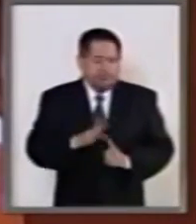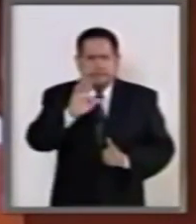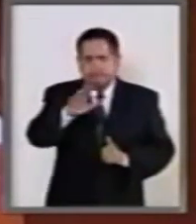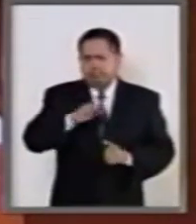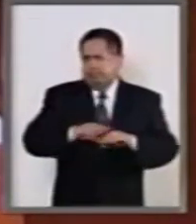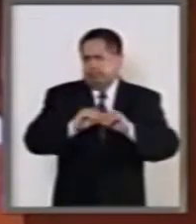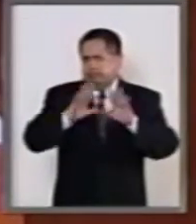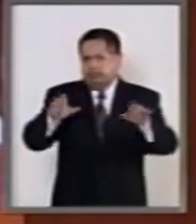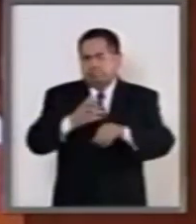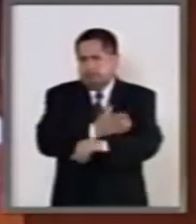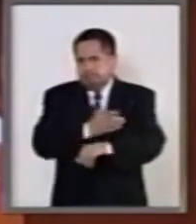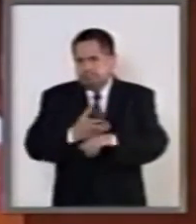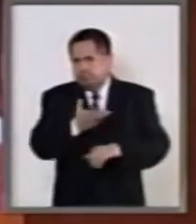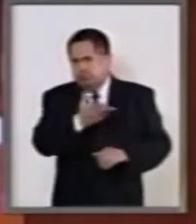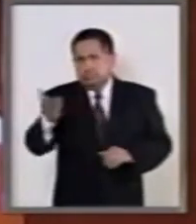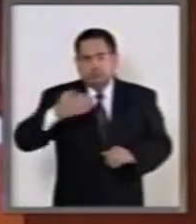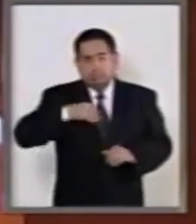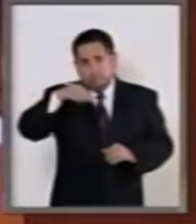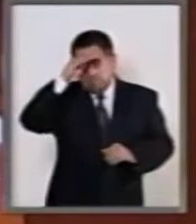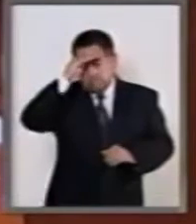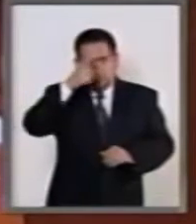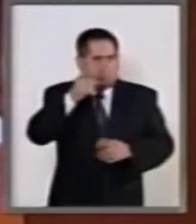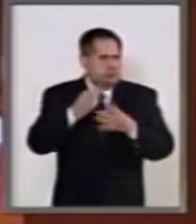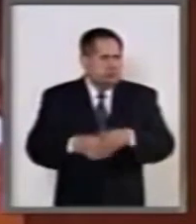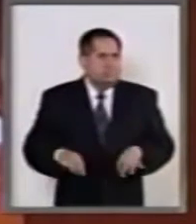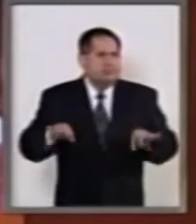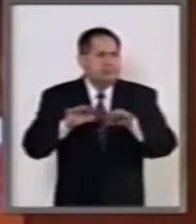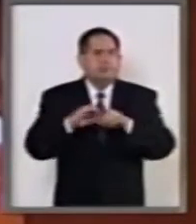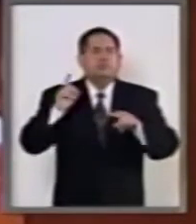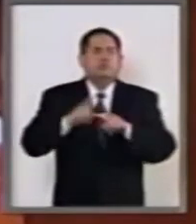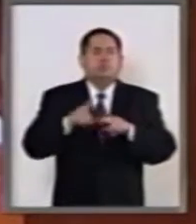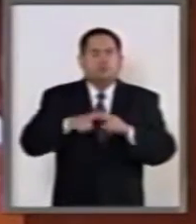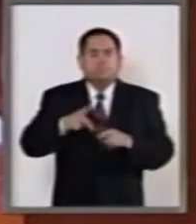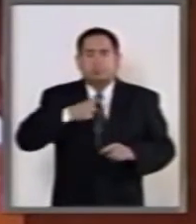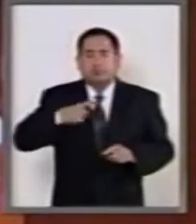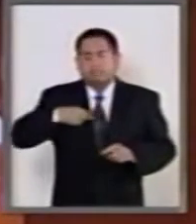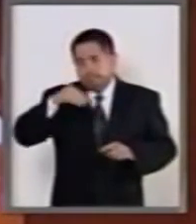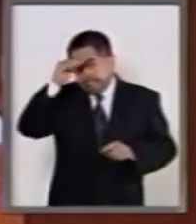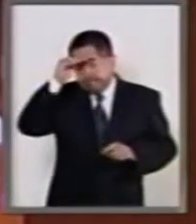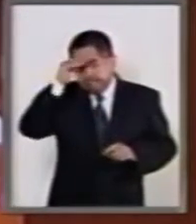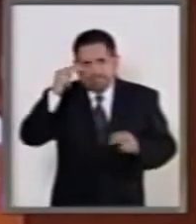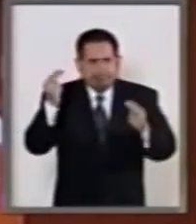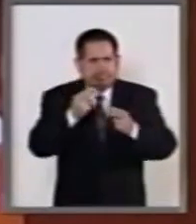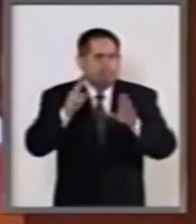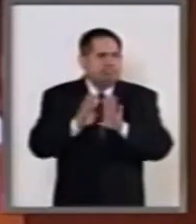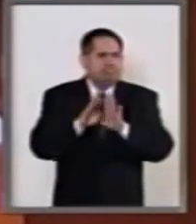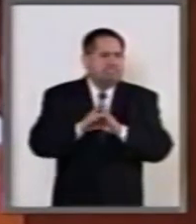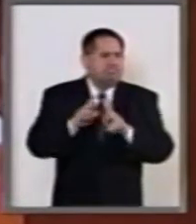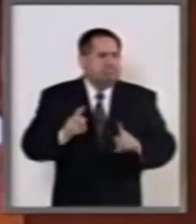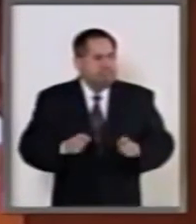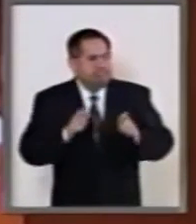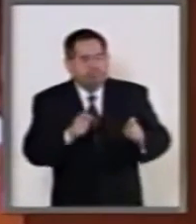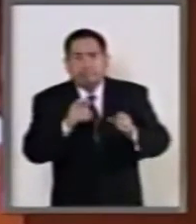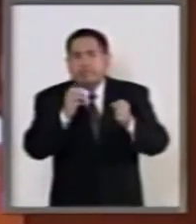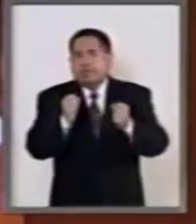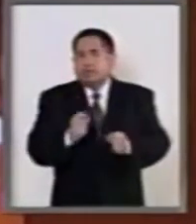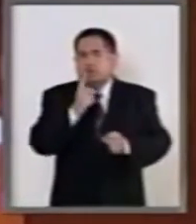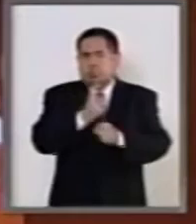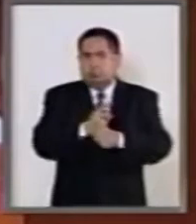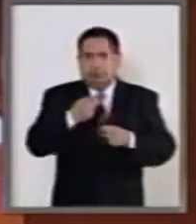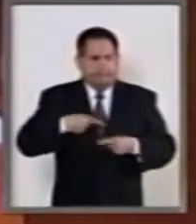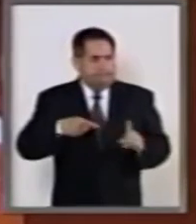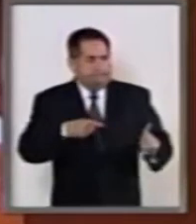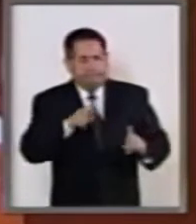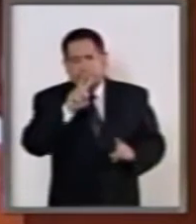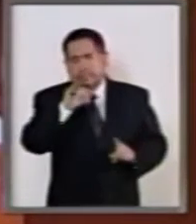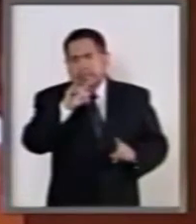y compañeros, me parece también que será importante considerar la necesidad de garantizar la seguridad de